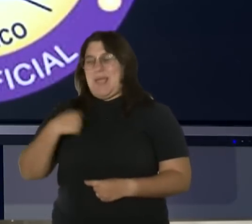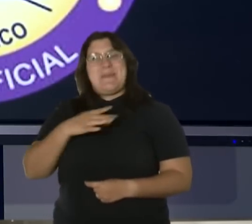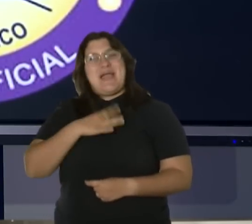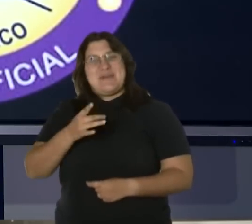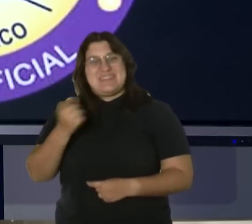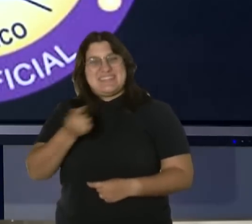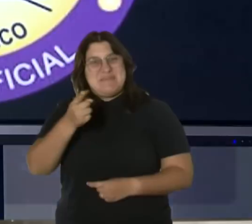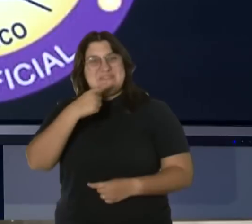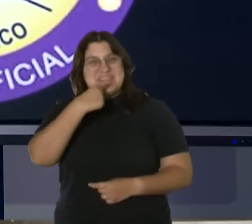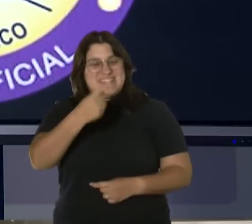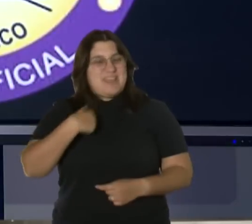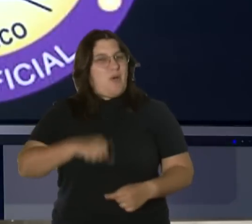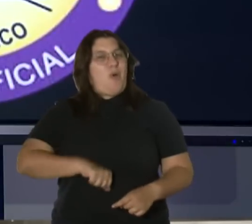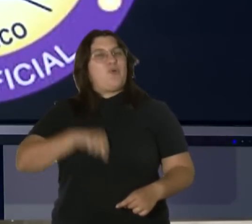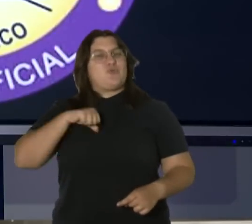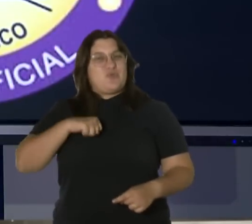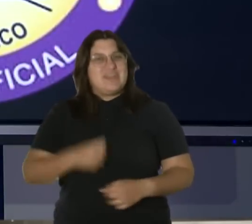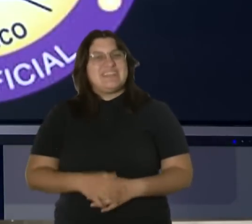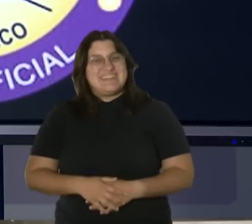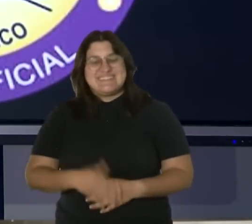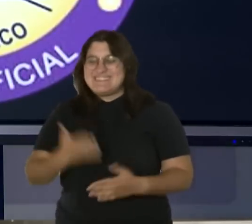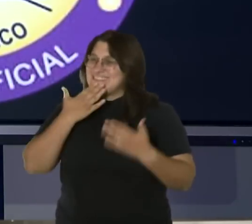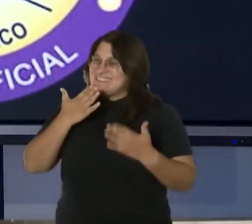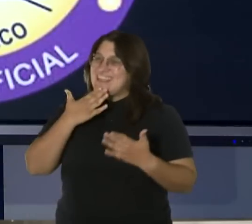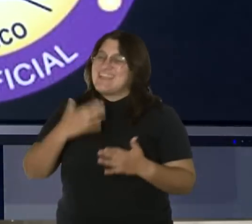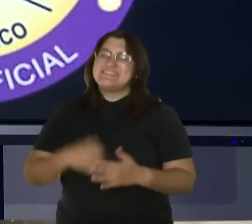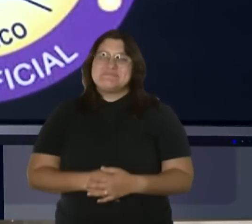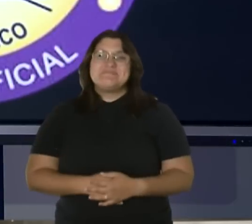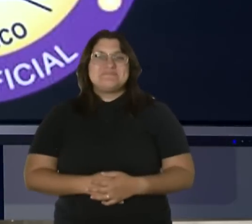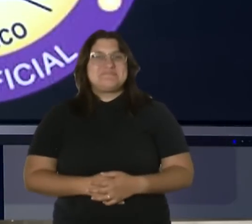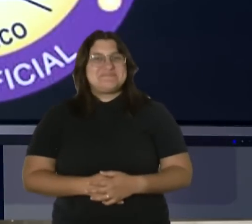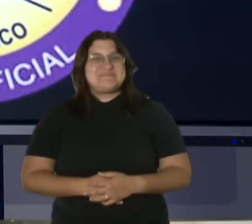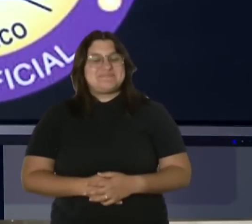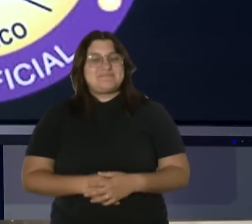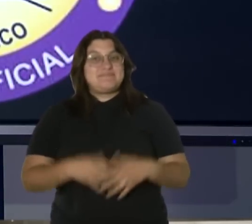y lo digo con orgullo que es bueno Gracias fiscal